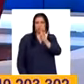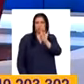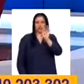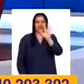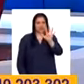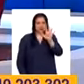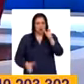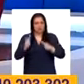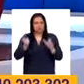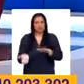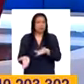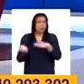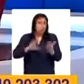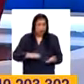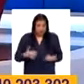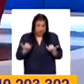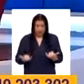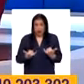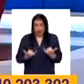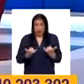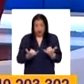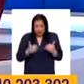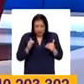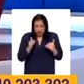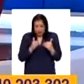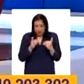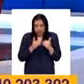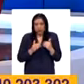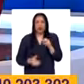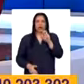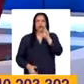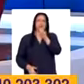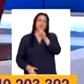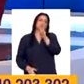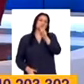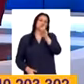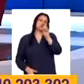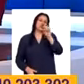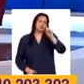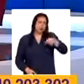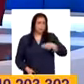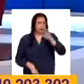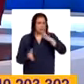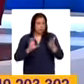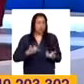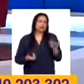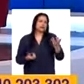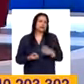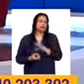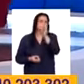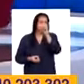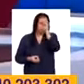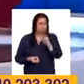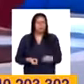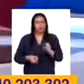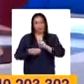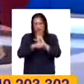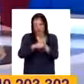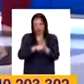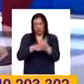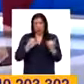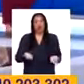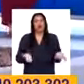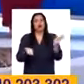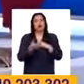23.685 fallecidos. Ahora estamos muy cerca a los 200.000 muertos en cifras oficiales por la COVID-19. Y ahora, repetimos,